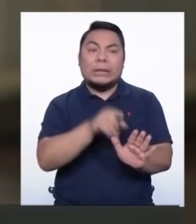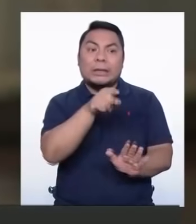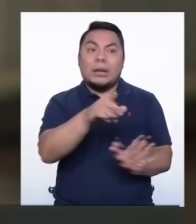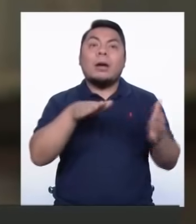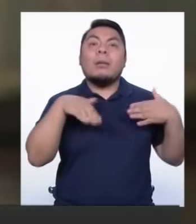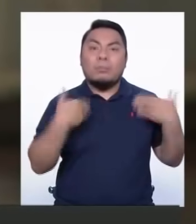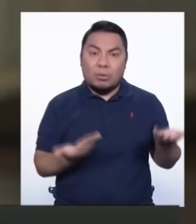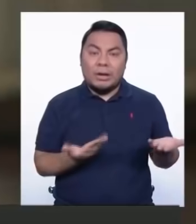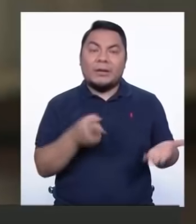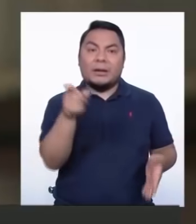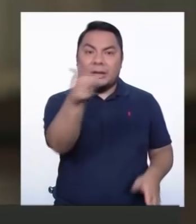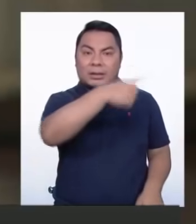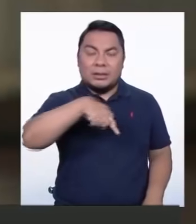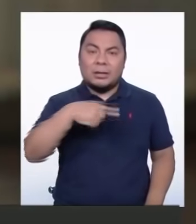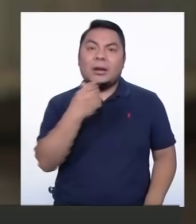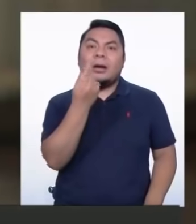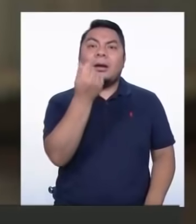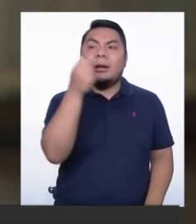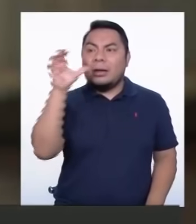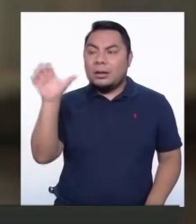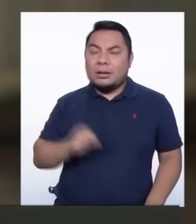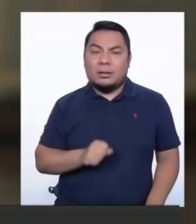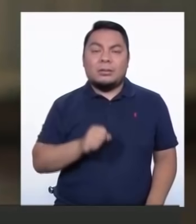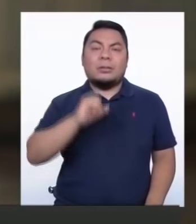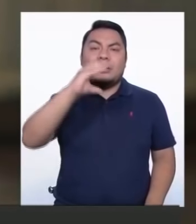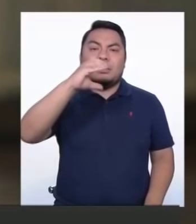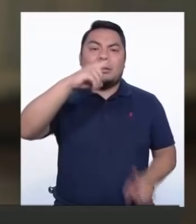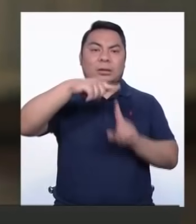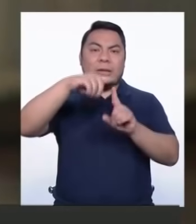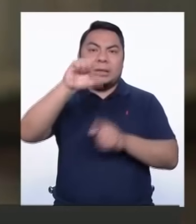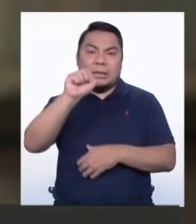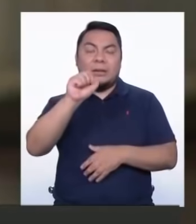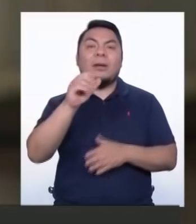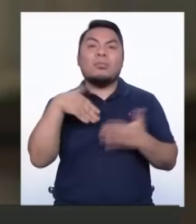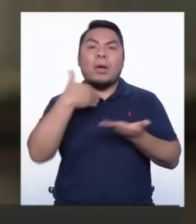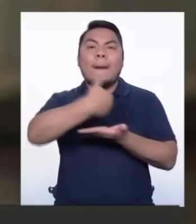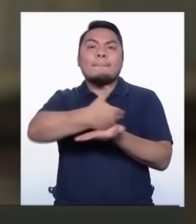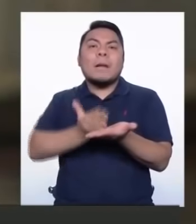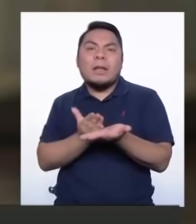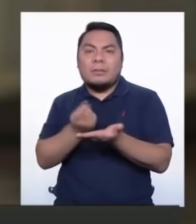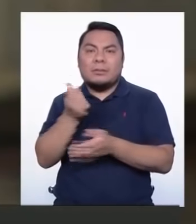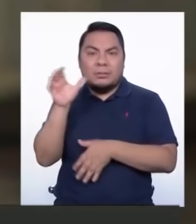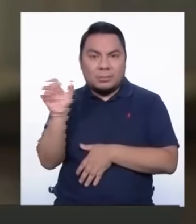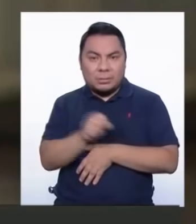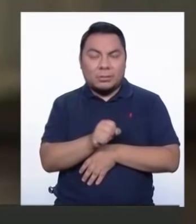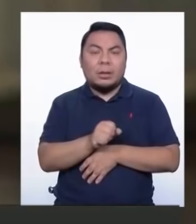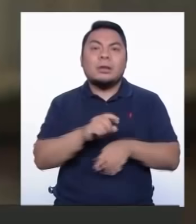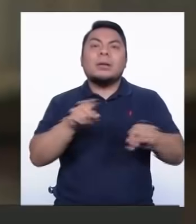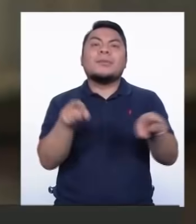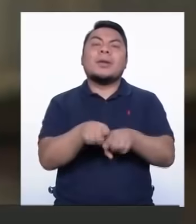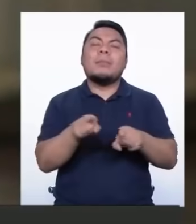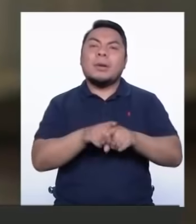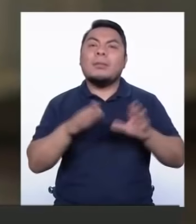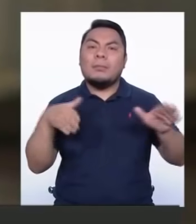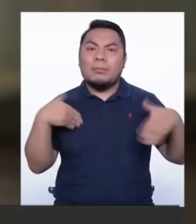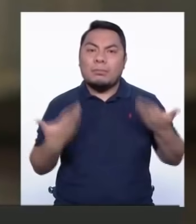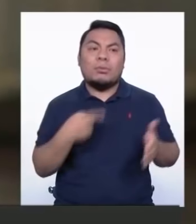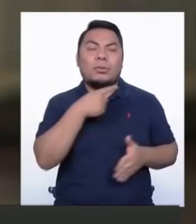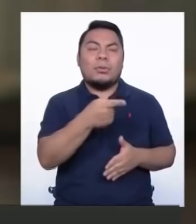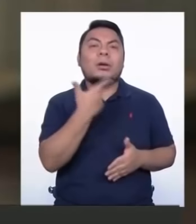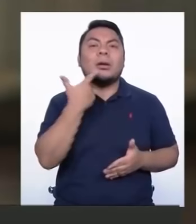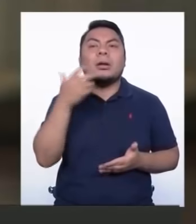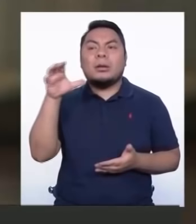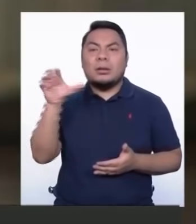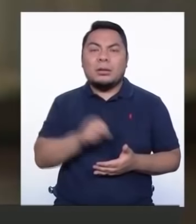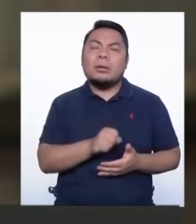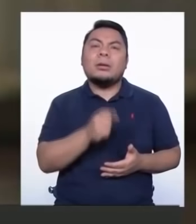retirar parte de su compensación por tiempo de servicios. De la misma manera, se abre la posibilidad del retiro de parte